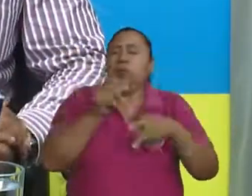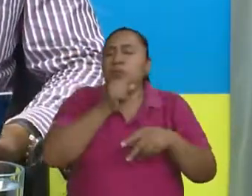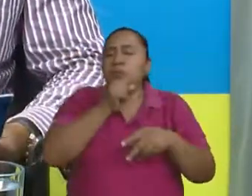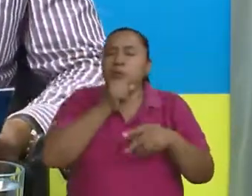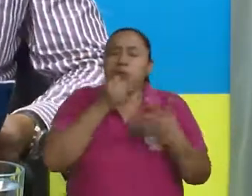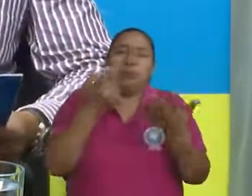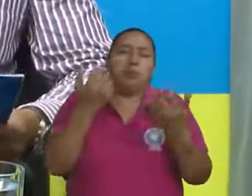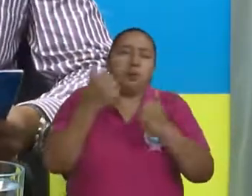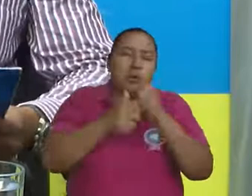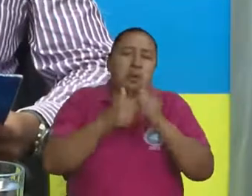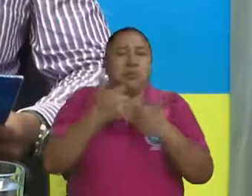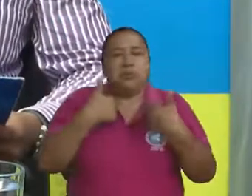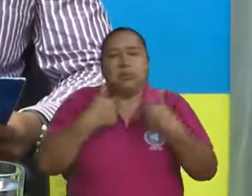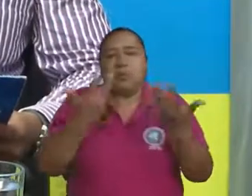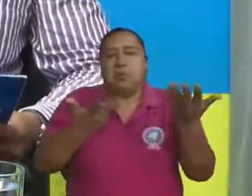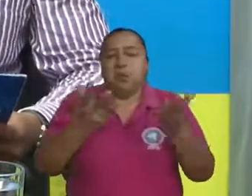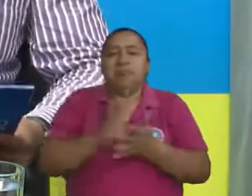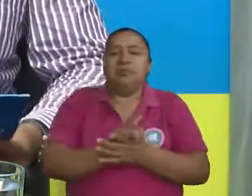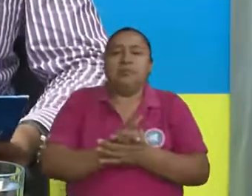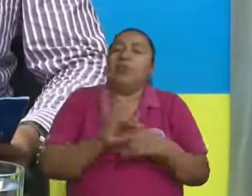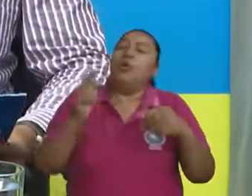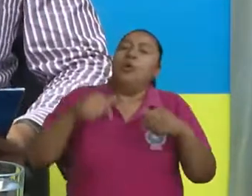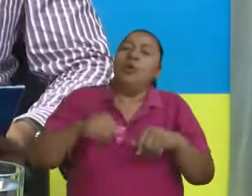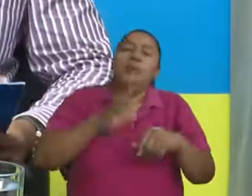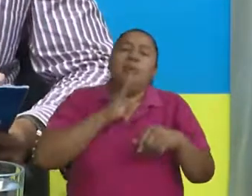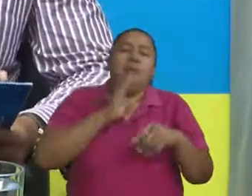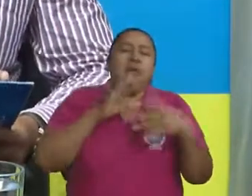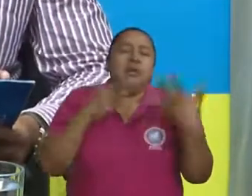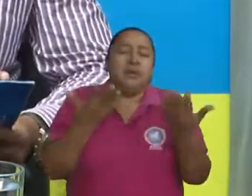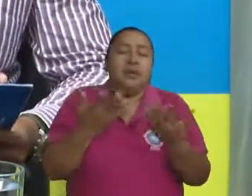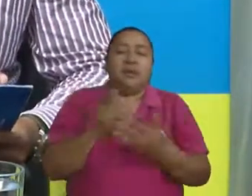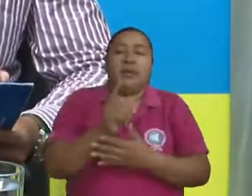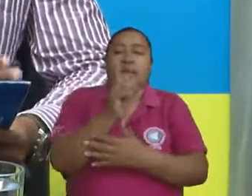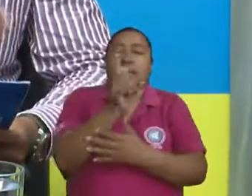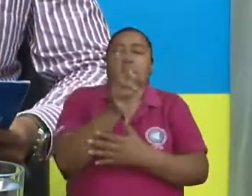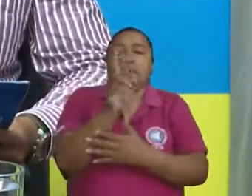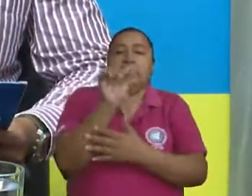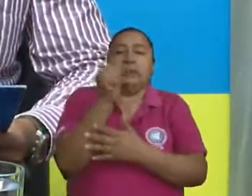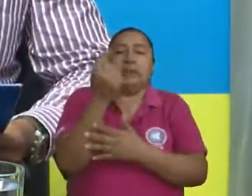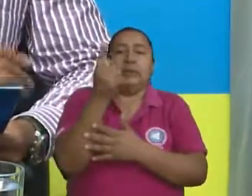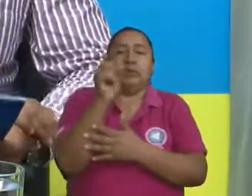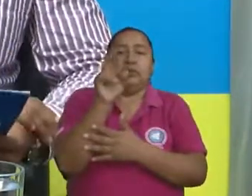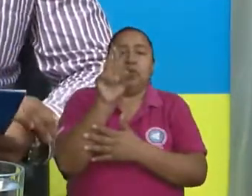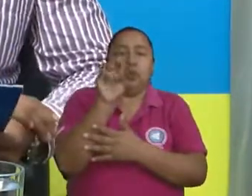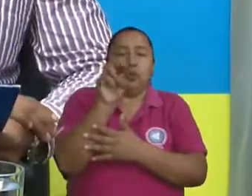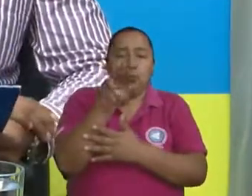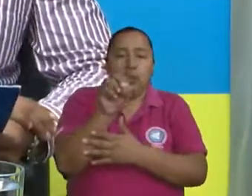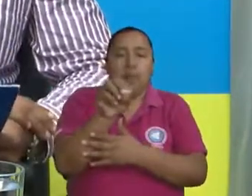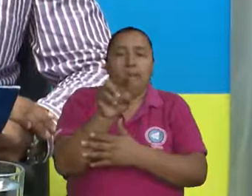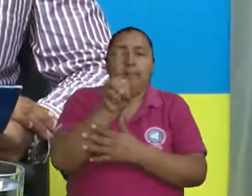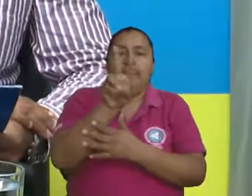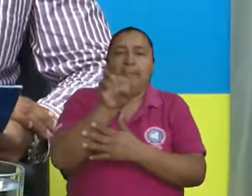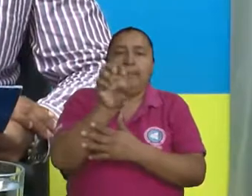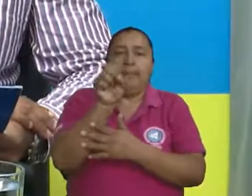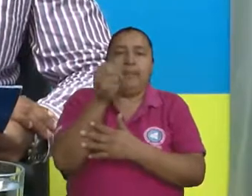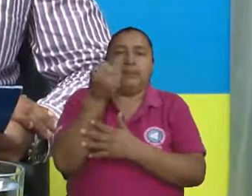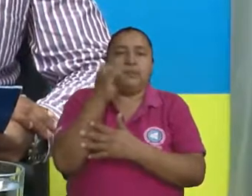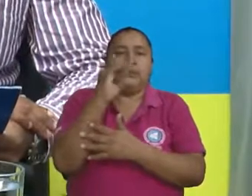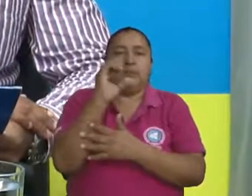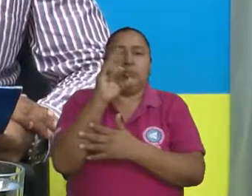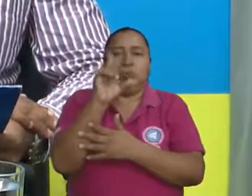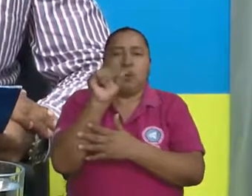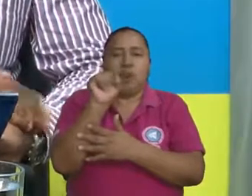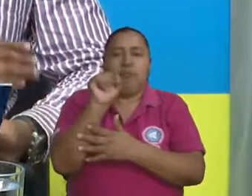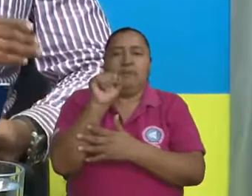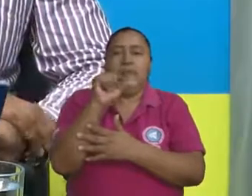mayores. El día de hoy vamos a estar hablando sobre el trastorno de la vesícula biliar. Para ello hemos invitado al doctor